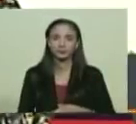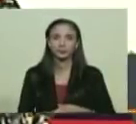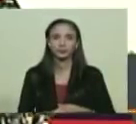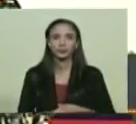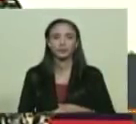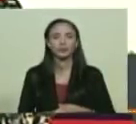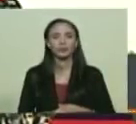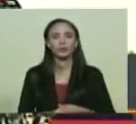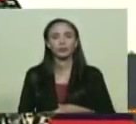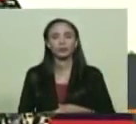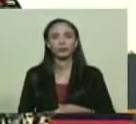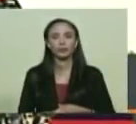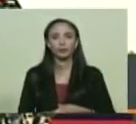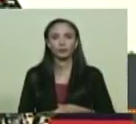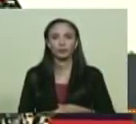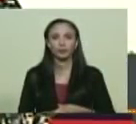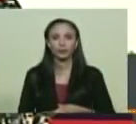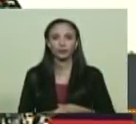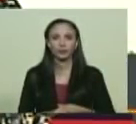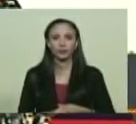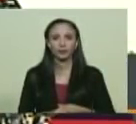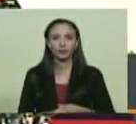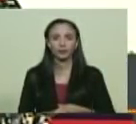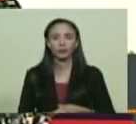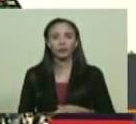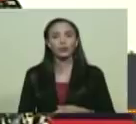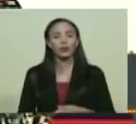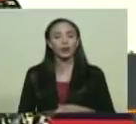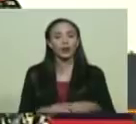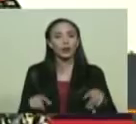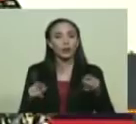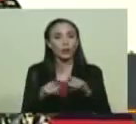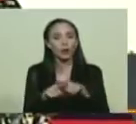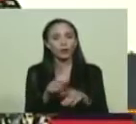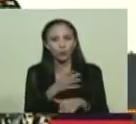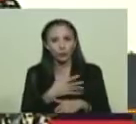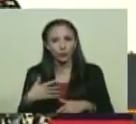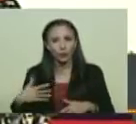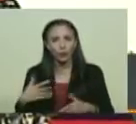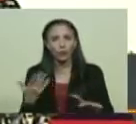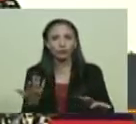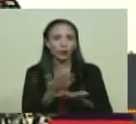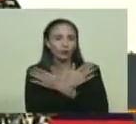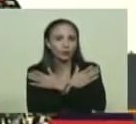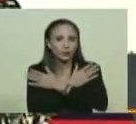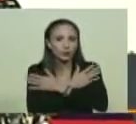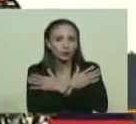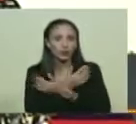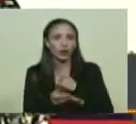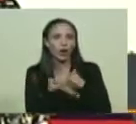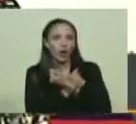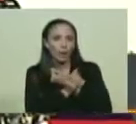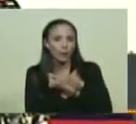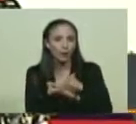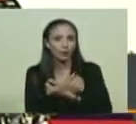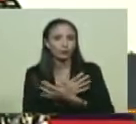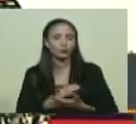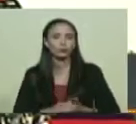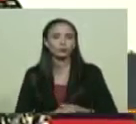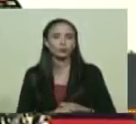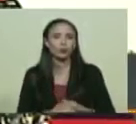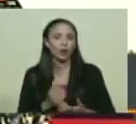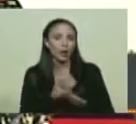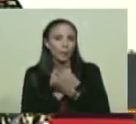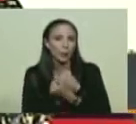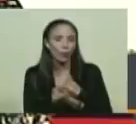Igualmente quiero darle mis felicitaciones y un abrazo de solidaridad y